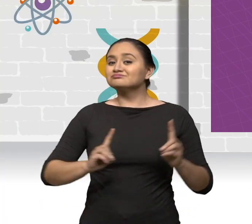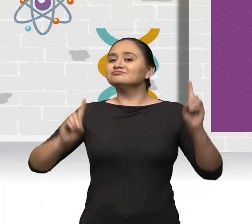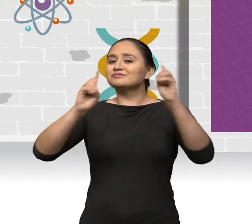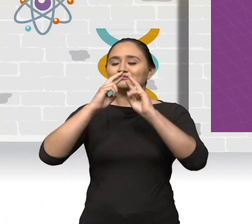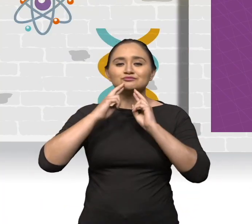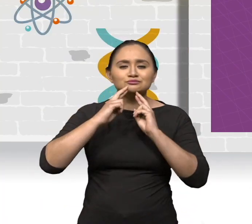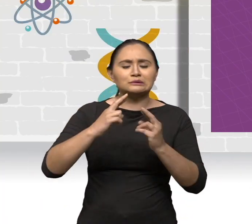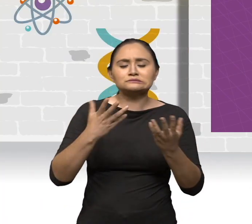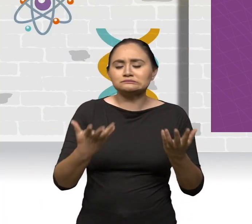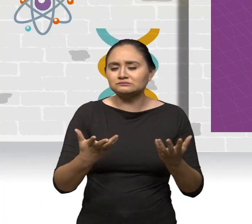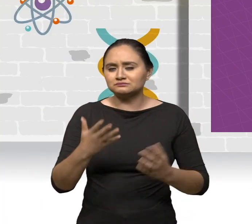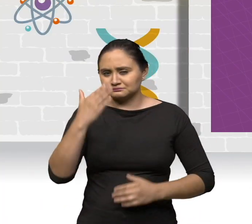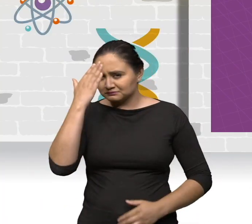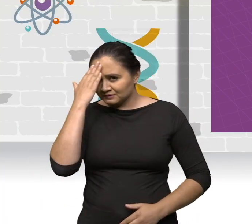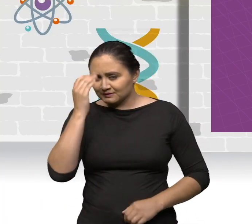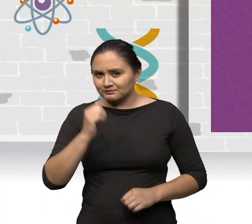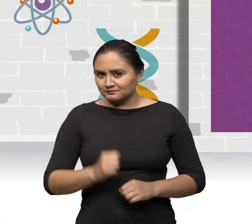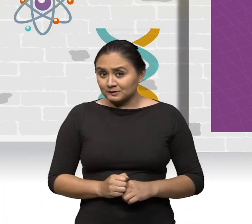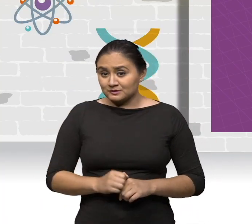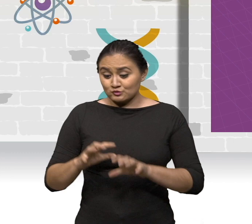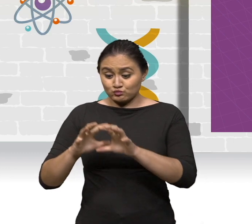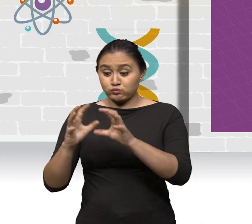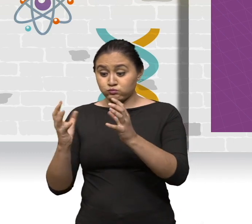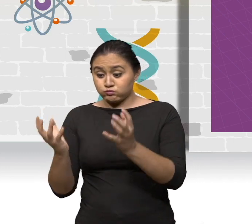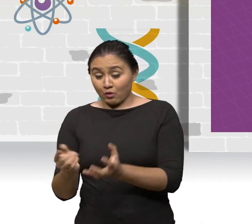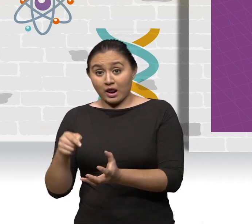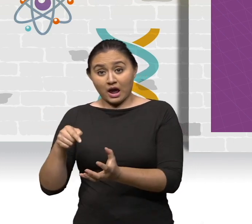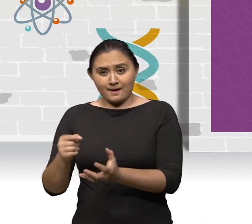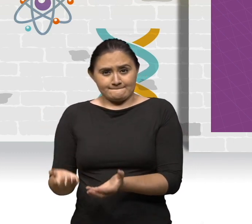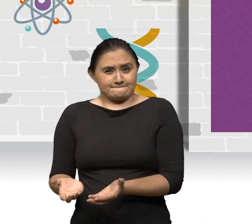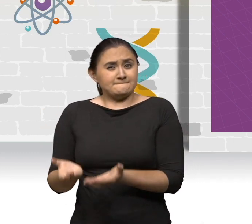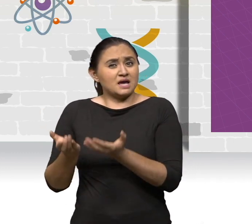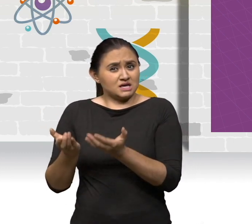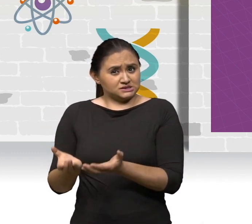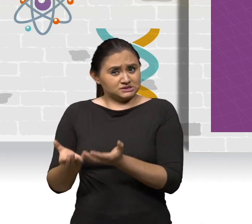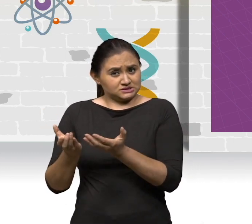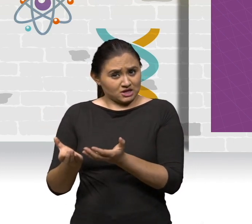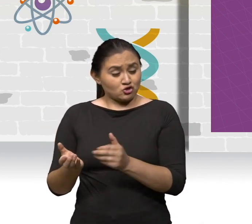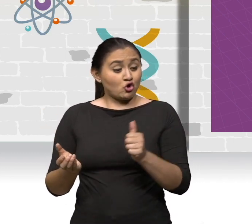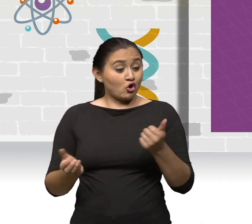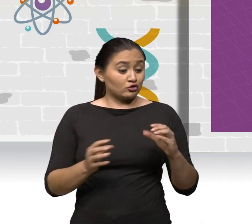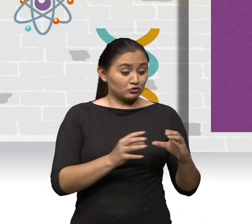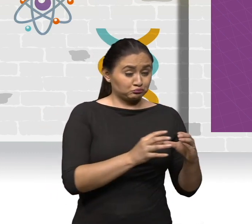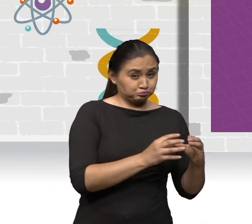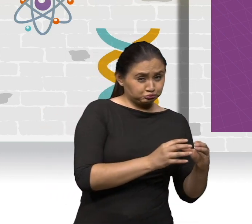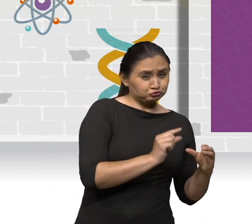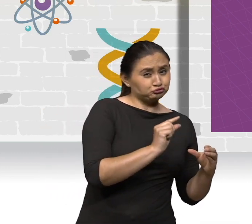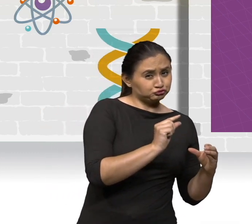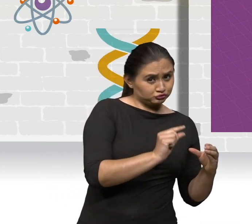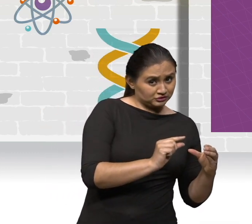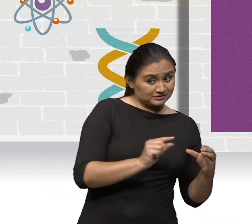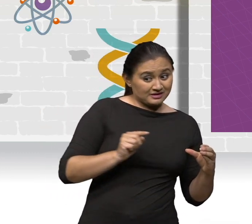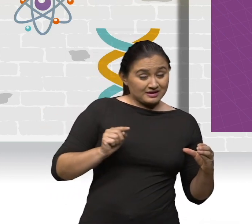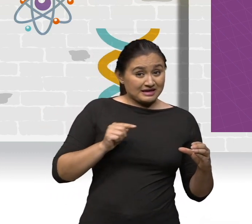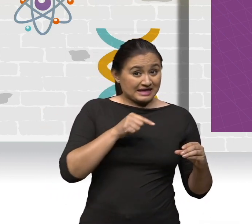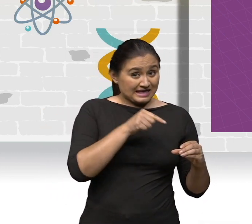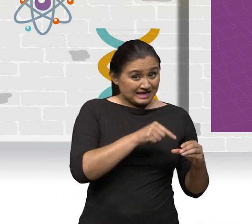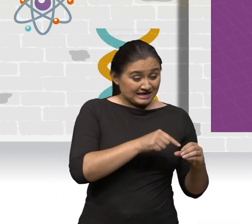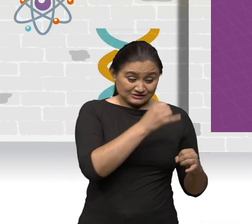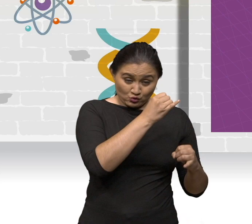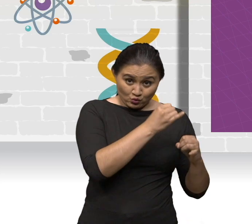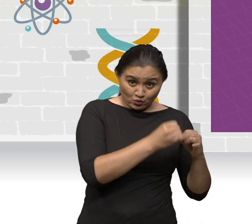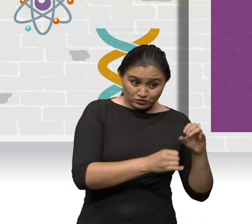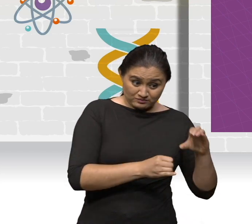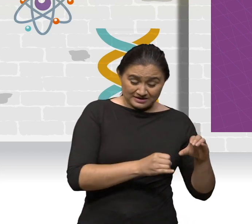resultados podemos concluir que, a pesar de que la bola de boliche tiene más masa que la pelota de béisbol, esta última lleva